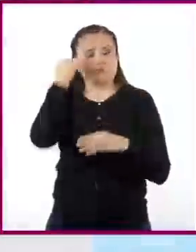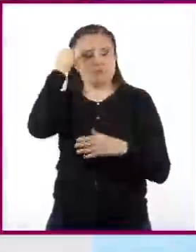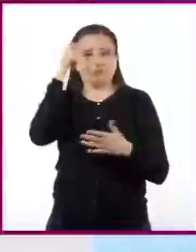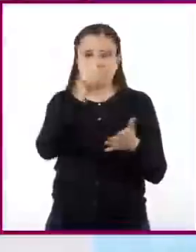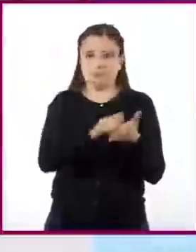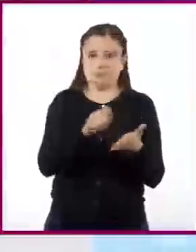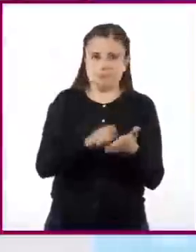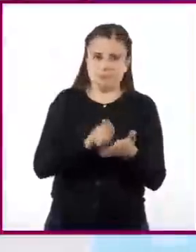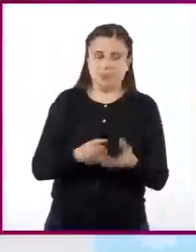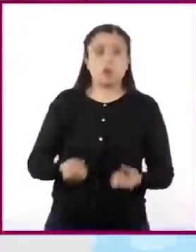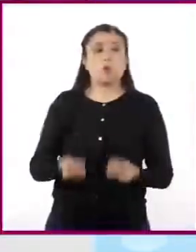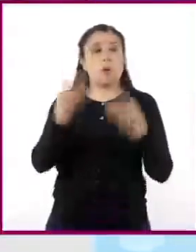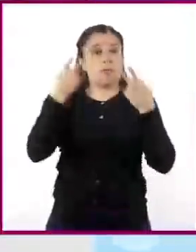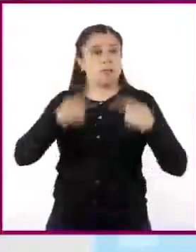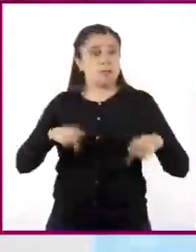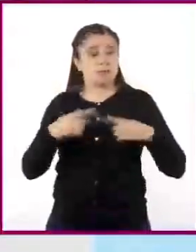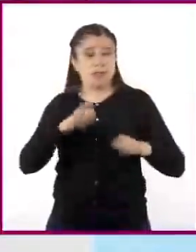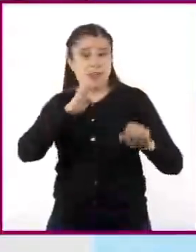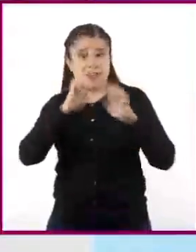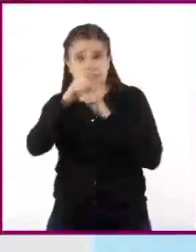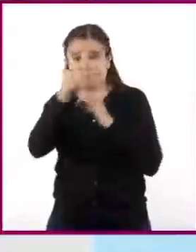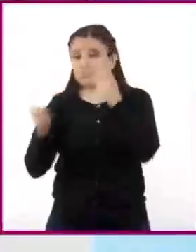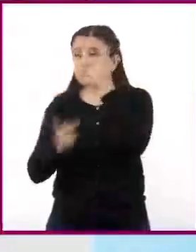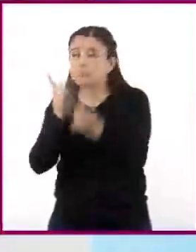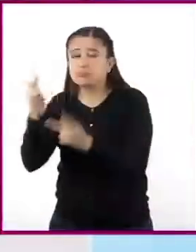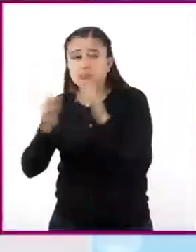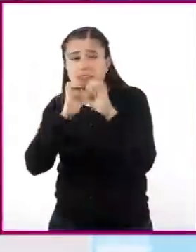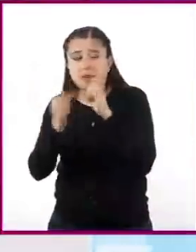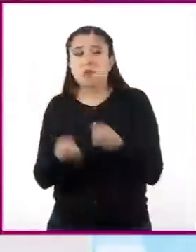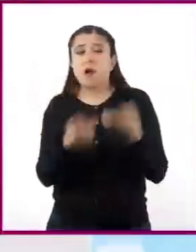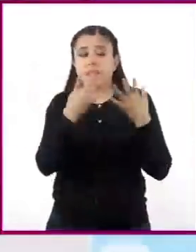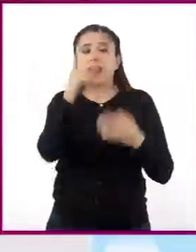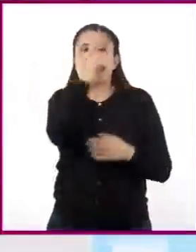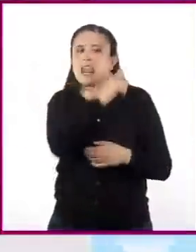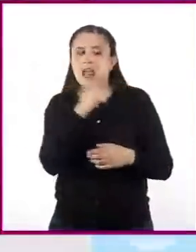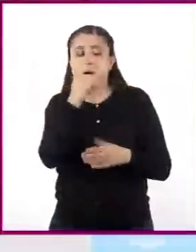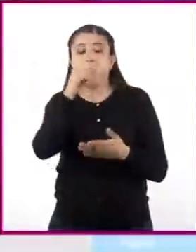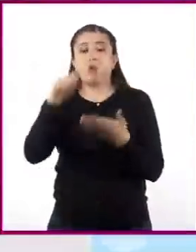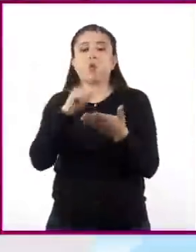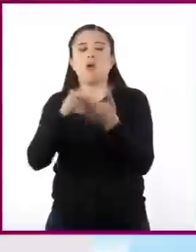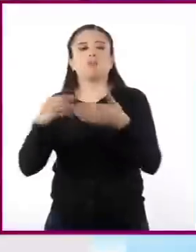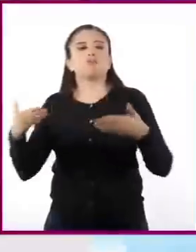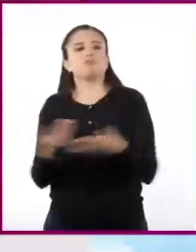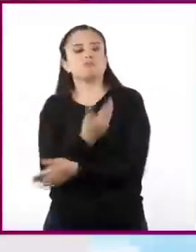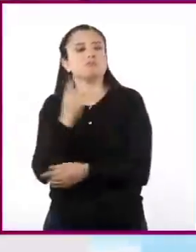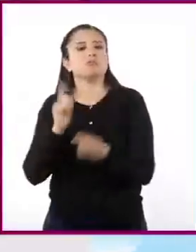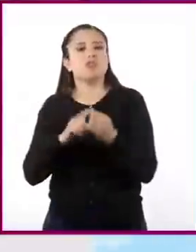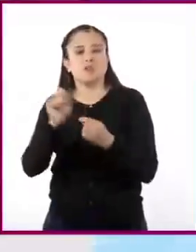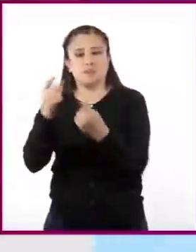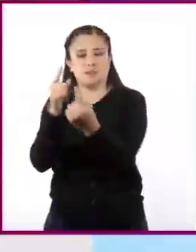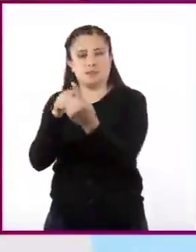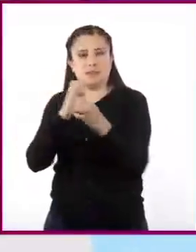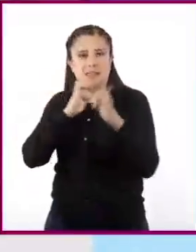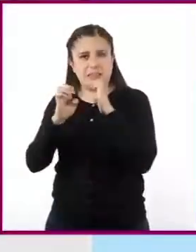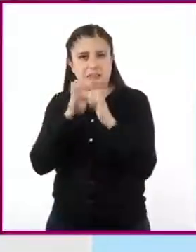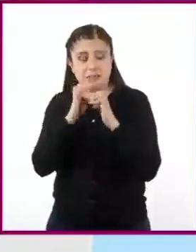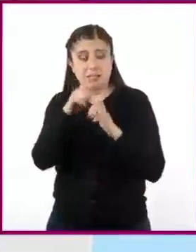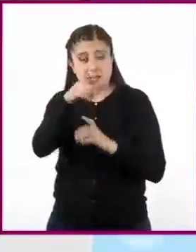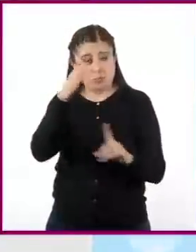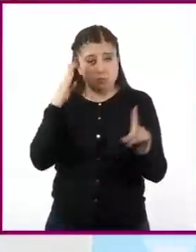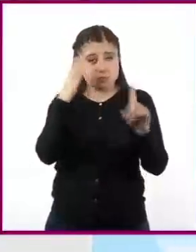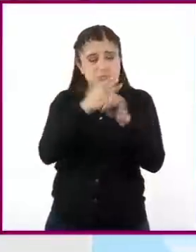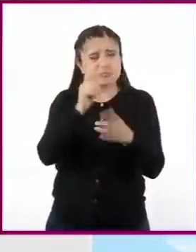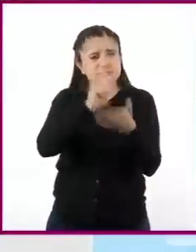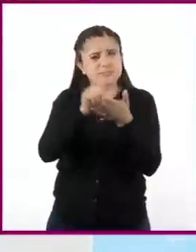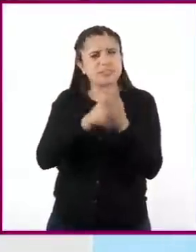reporte, cuántas personas fueron entrevistadas, su lengua y lugar de origen. De forma muy concreta,